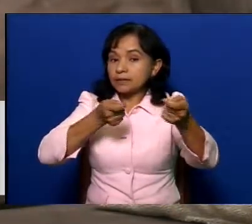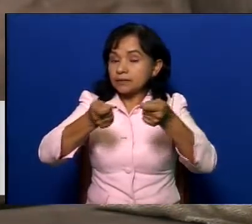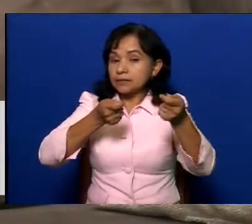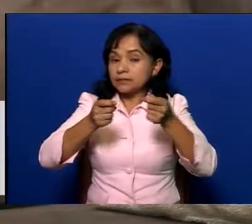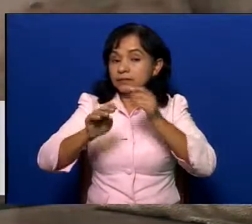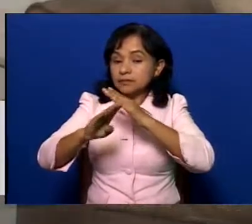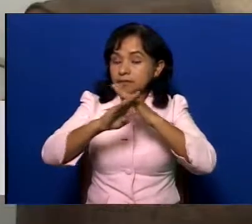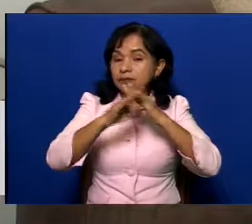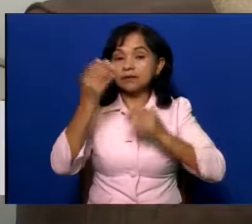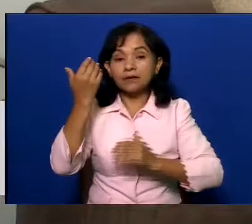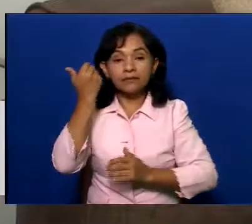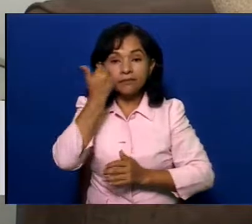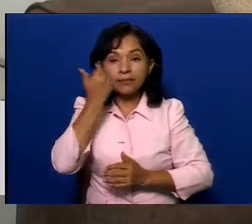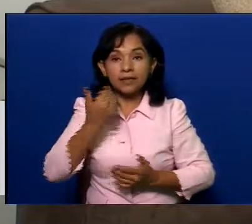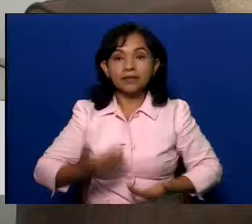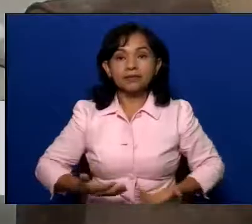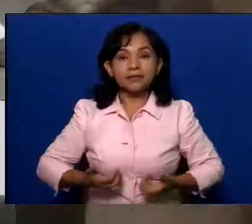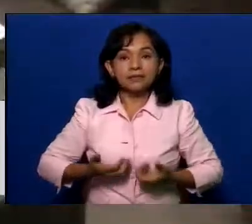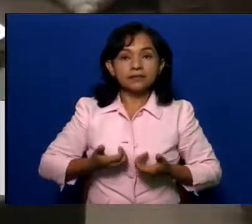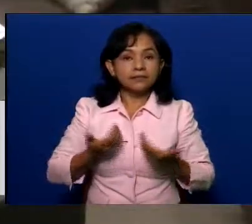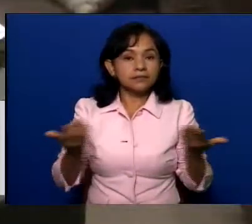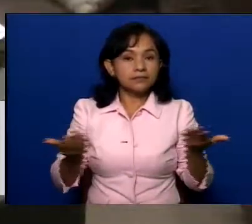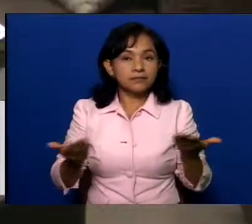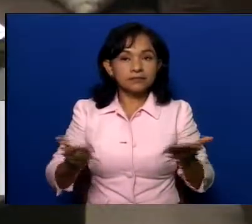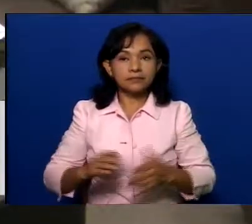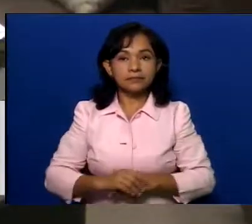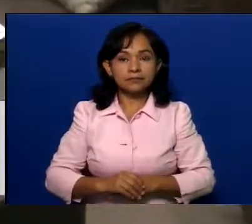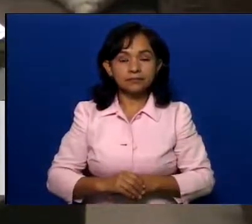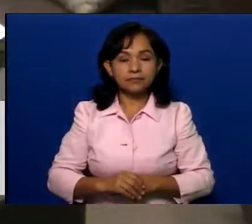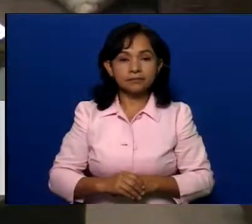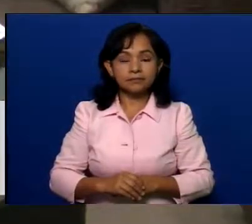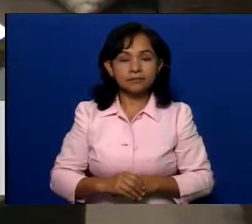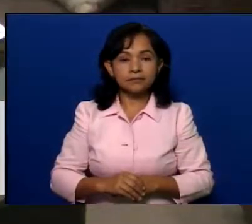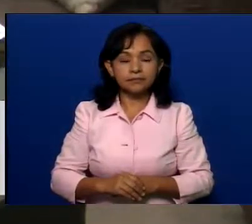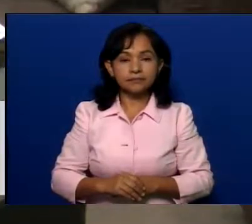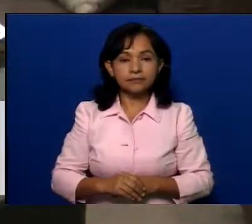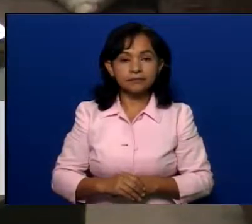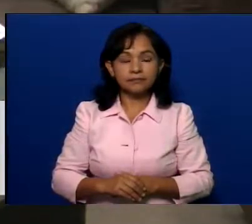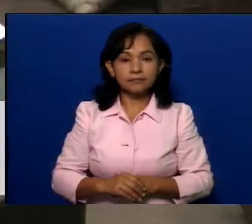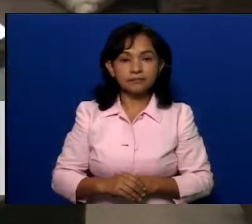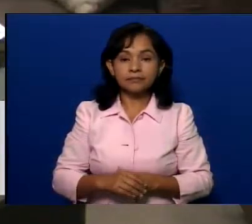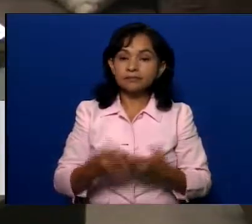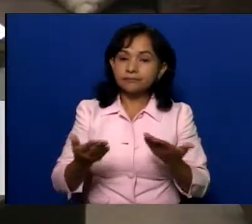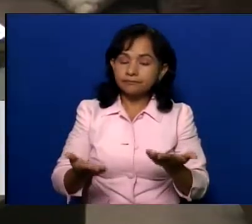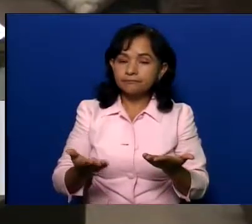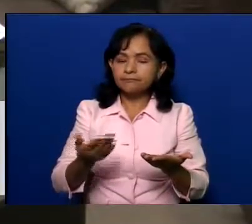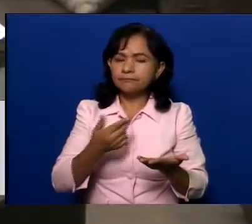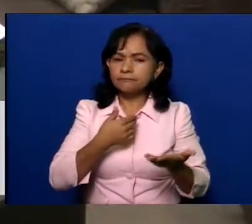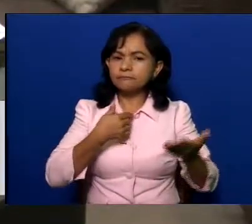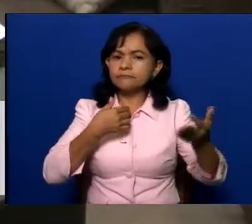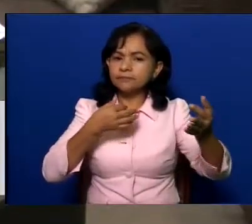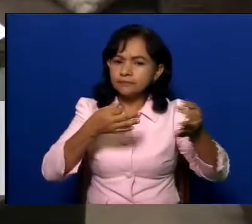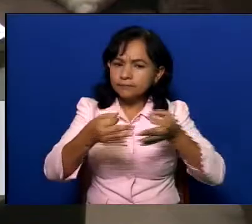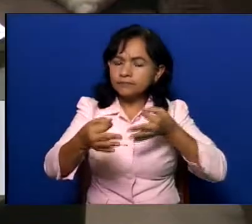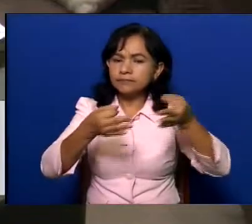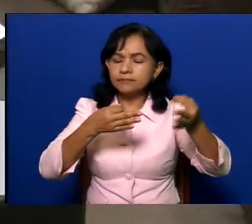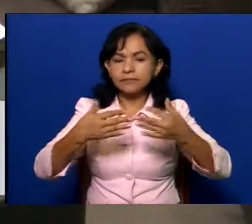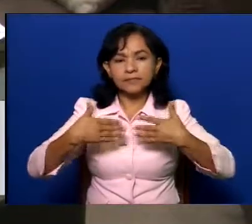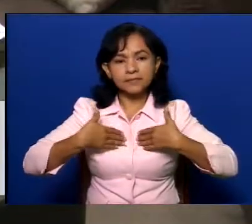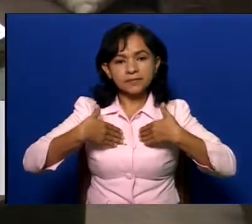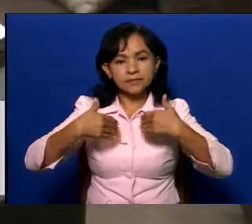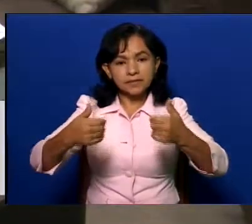casos y que después posteriormente son referidos a un hospital especial que tienen los niños, que